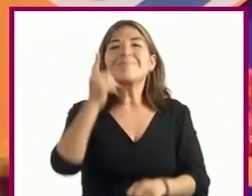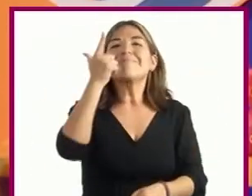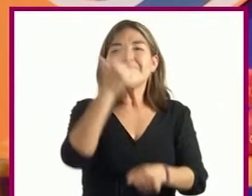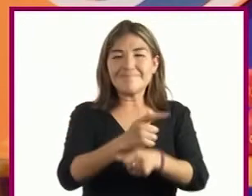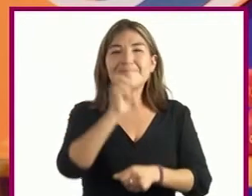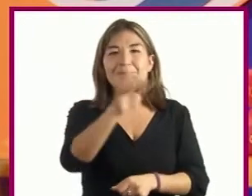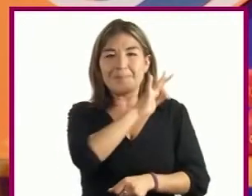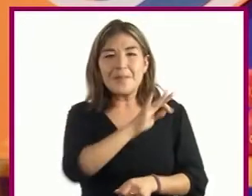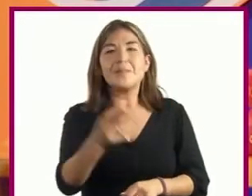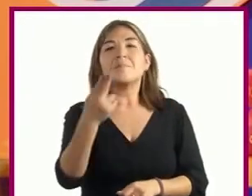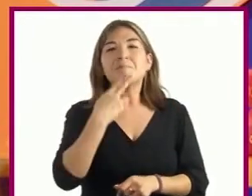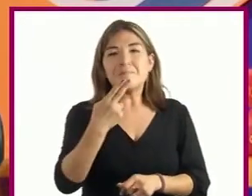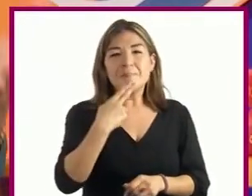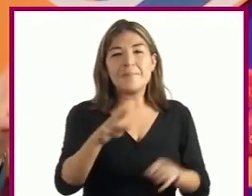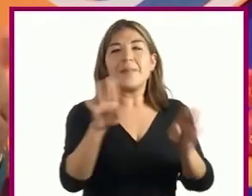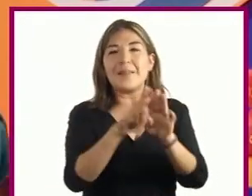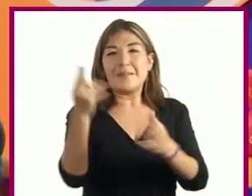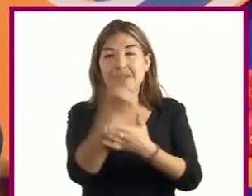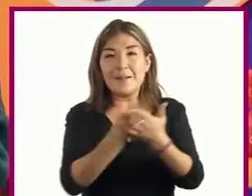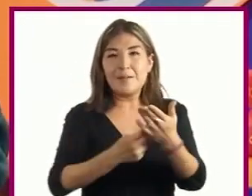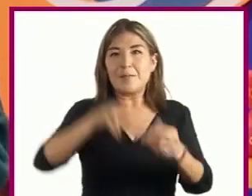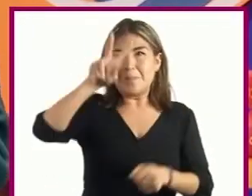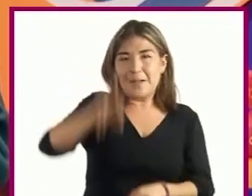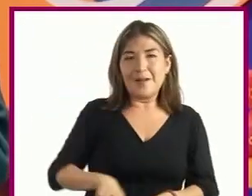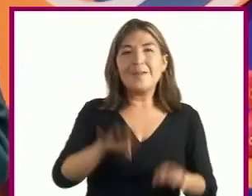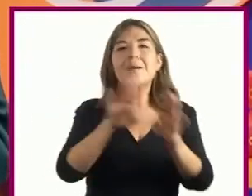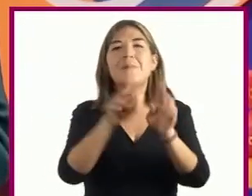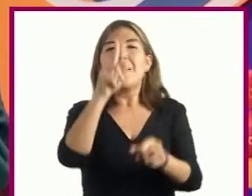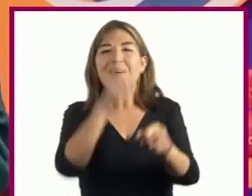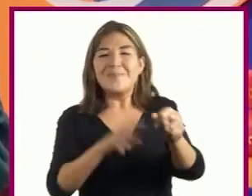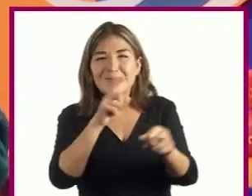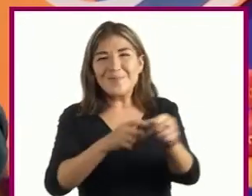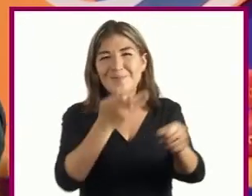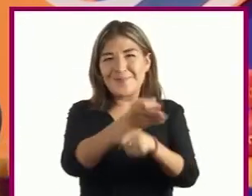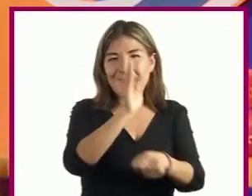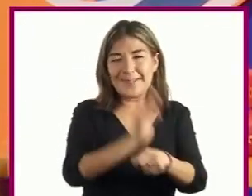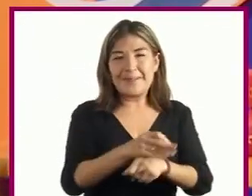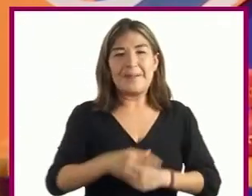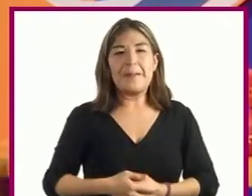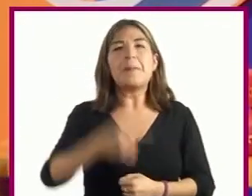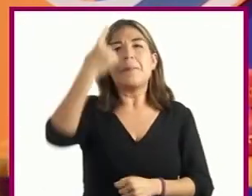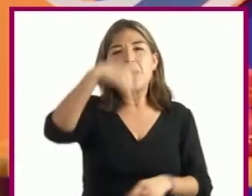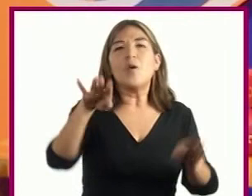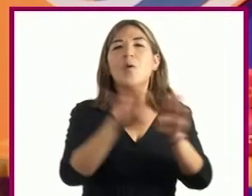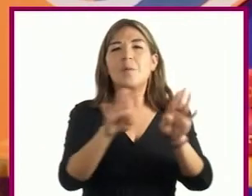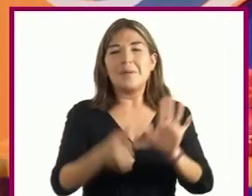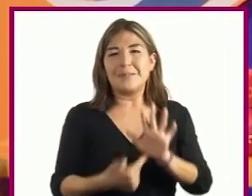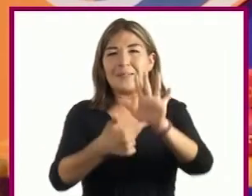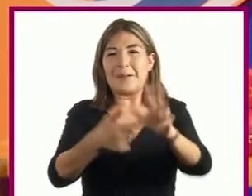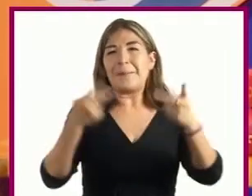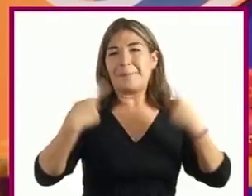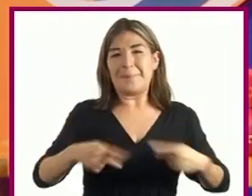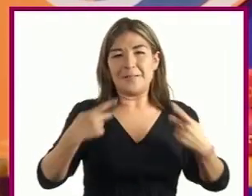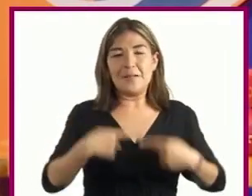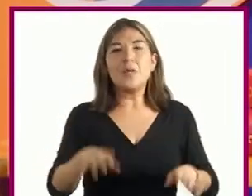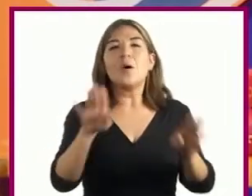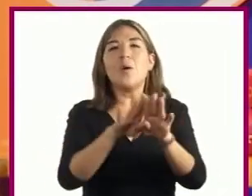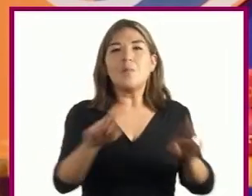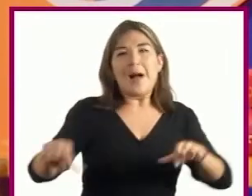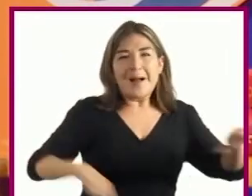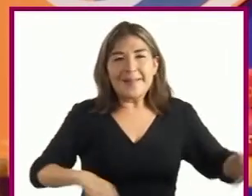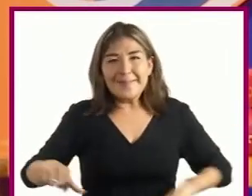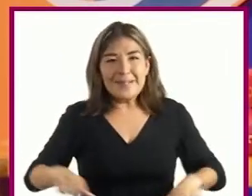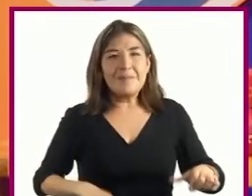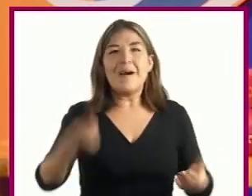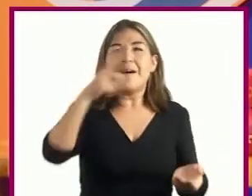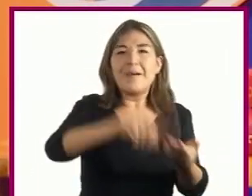que se pueden utilizar tanto dibujos realistas como caricaturescos para representar a los personajes, sus acciones y